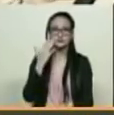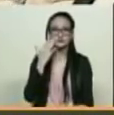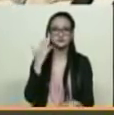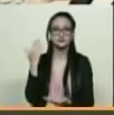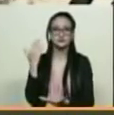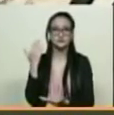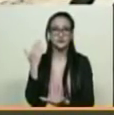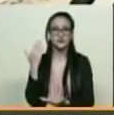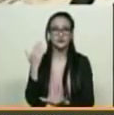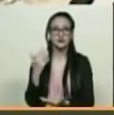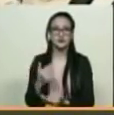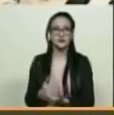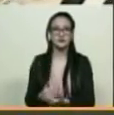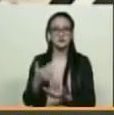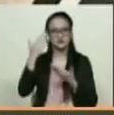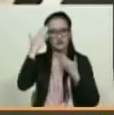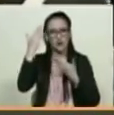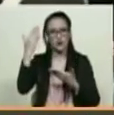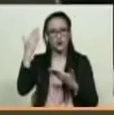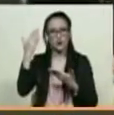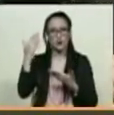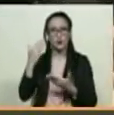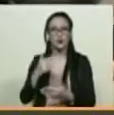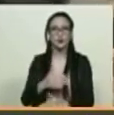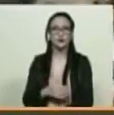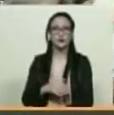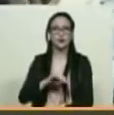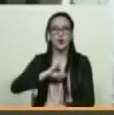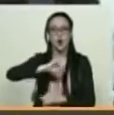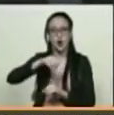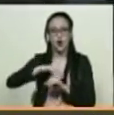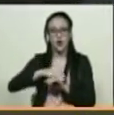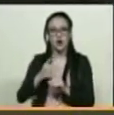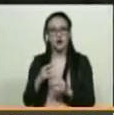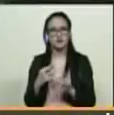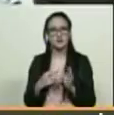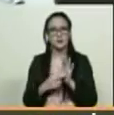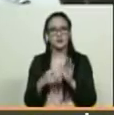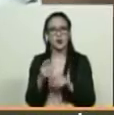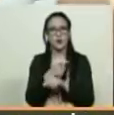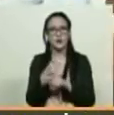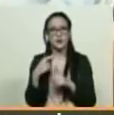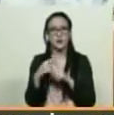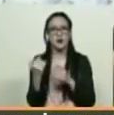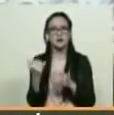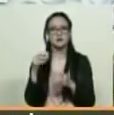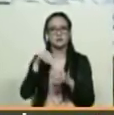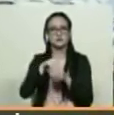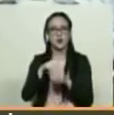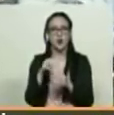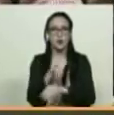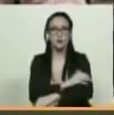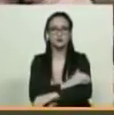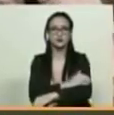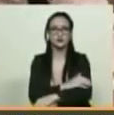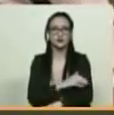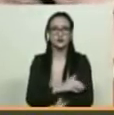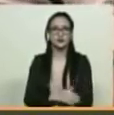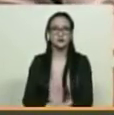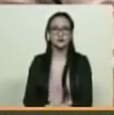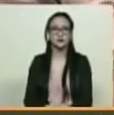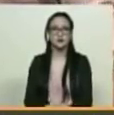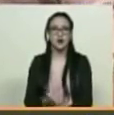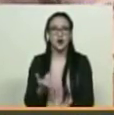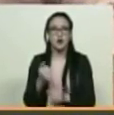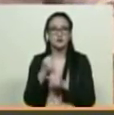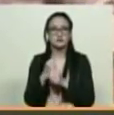puede apreciarse el saludo entre Jorge Rodríguez, representante del gobierno, y los integrantes de la oposición venezolana. Nosotros estamos a la